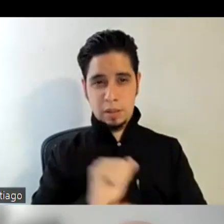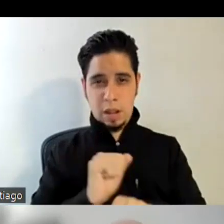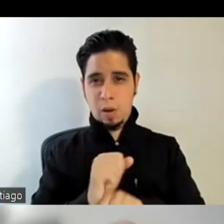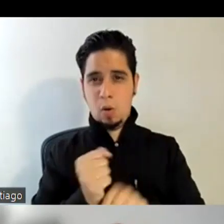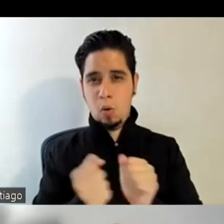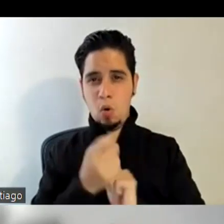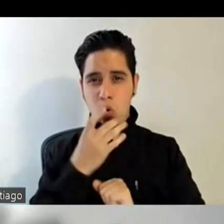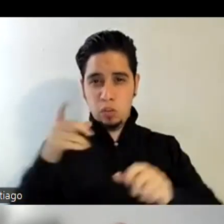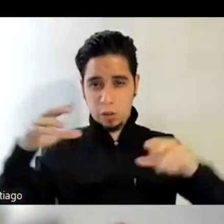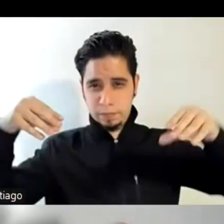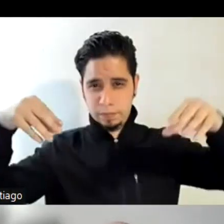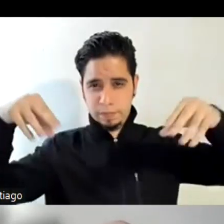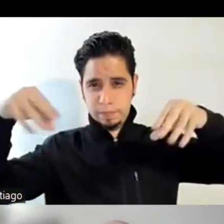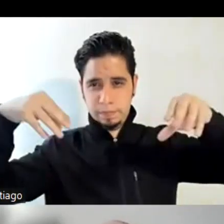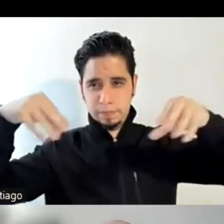Muy